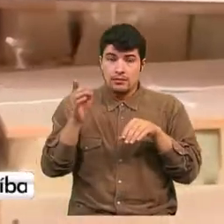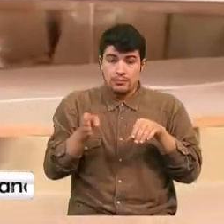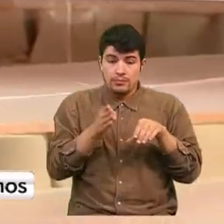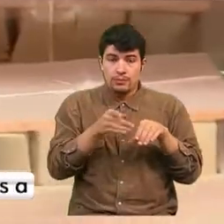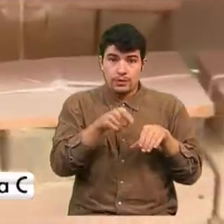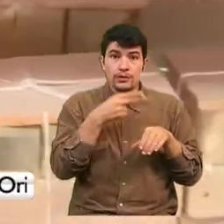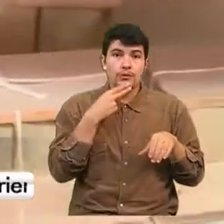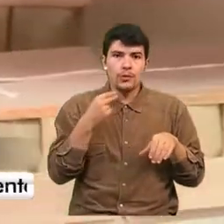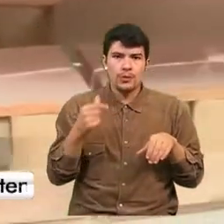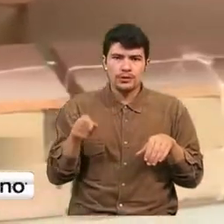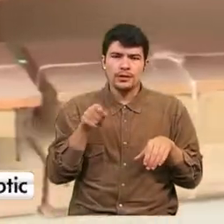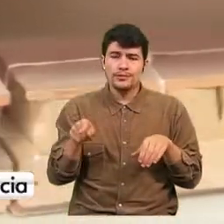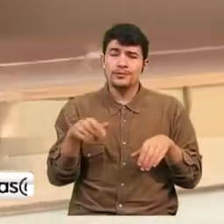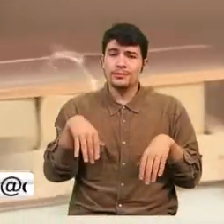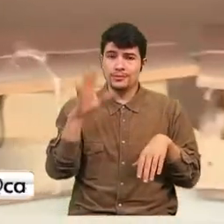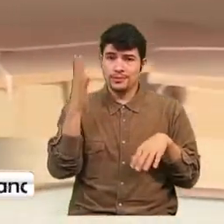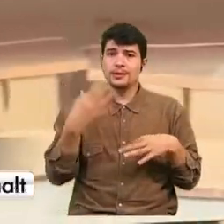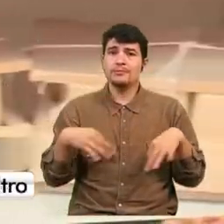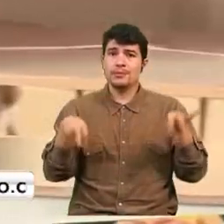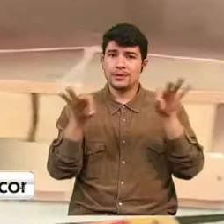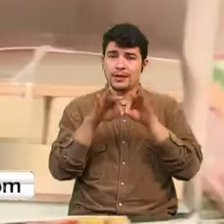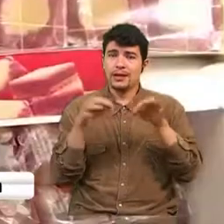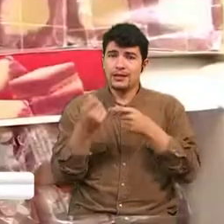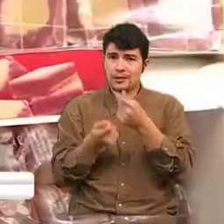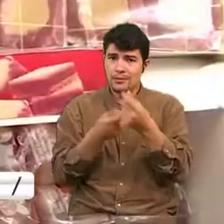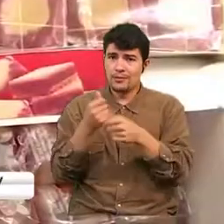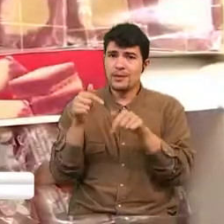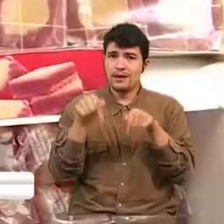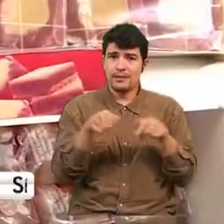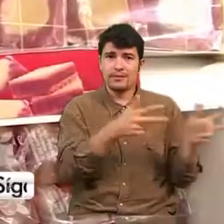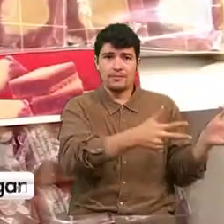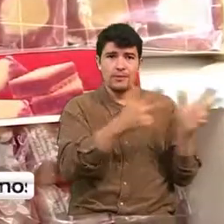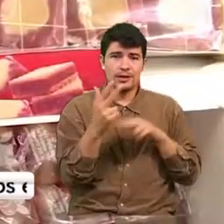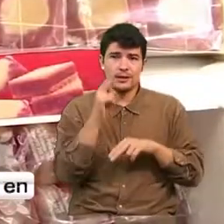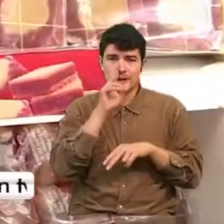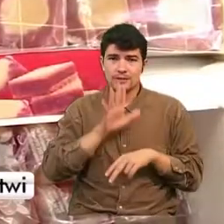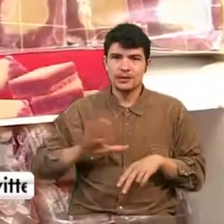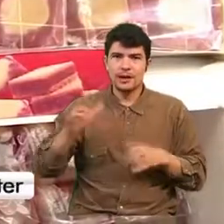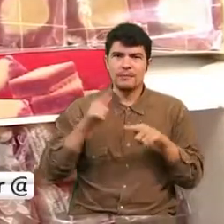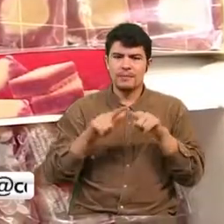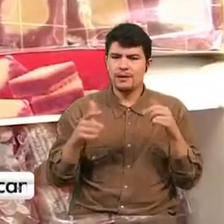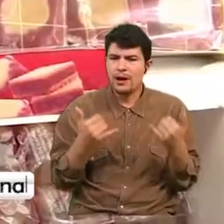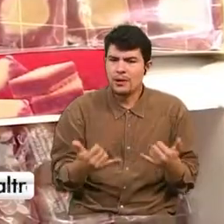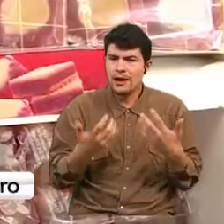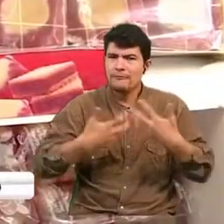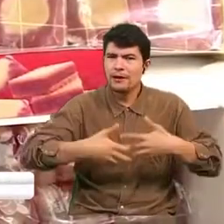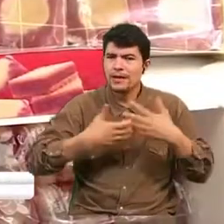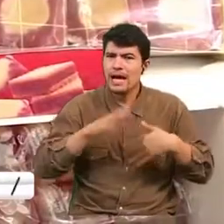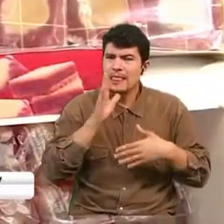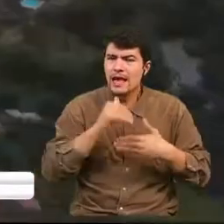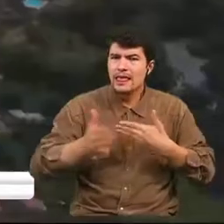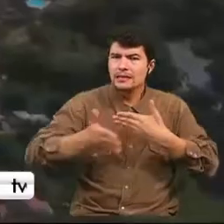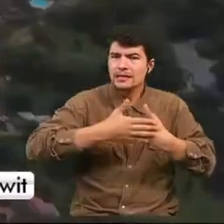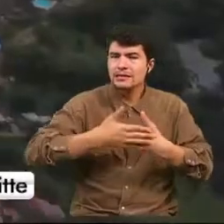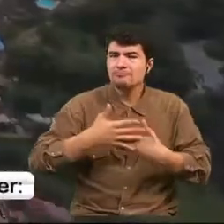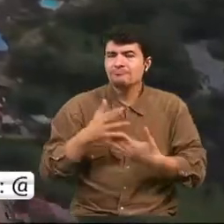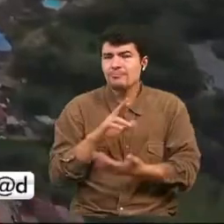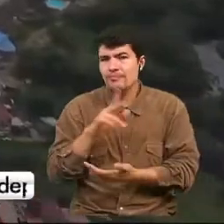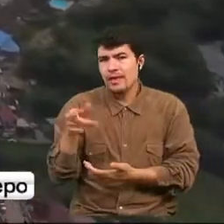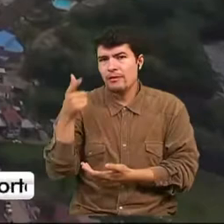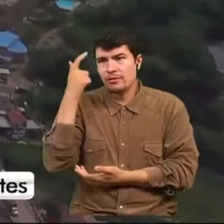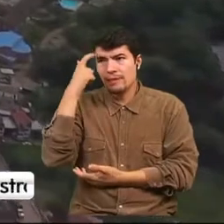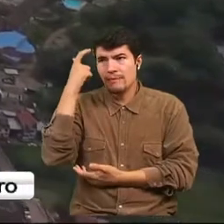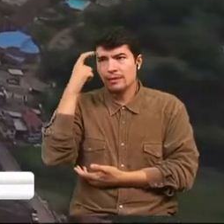eje fundamental para la economía de Puente Nacional. Sin fábricas, debían pensar en otra actividad.